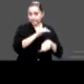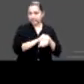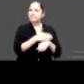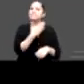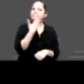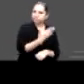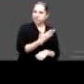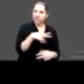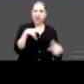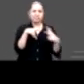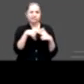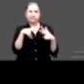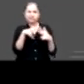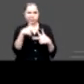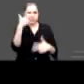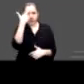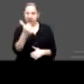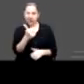sin razón,